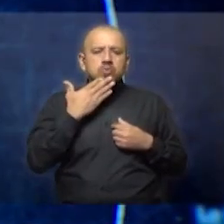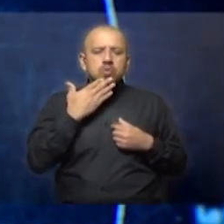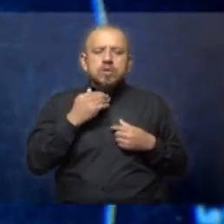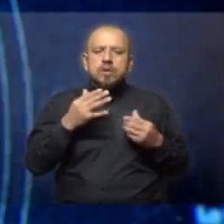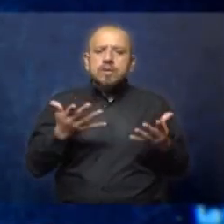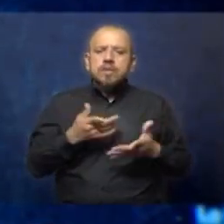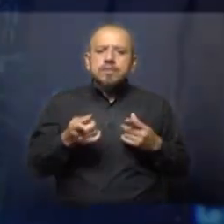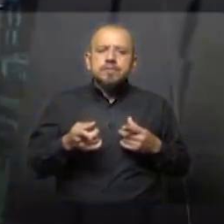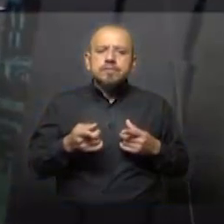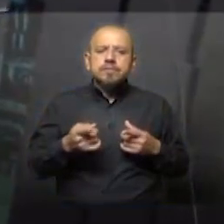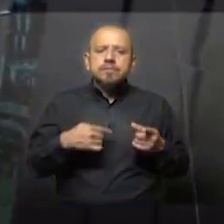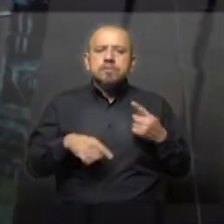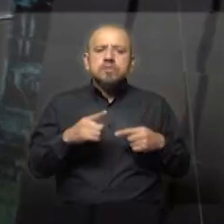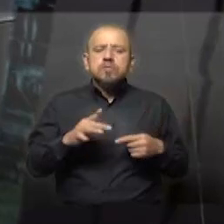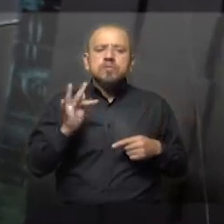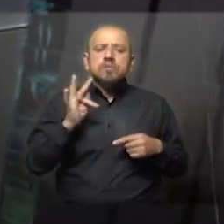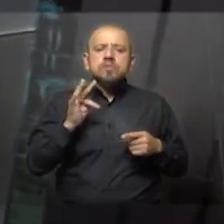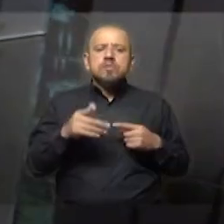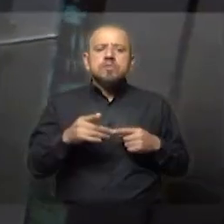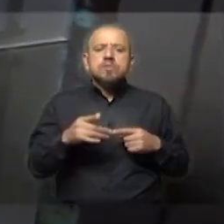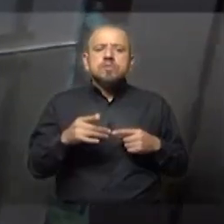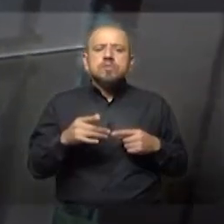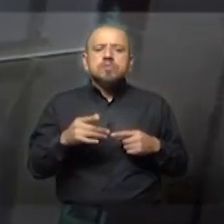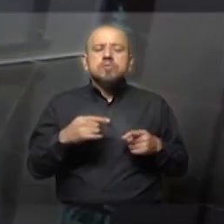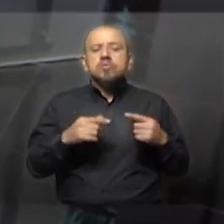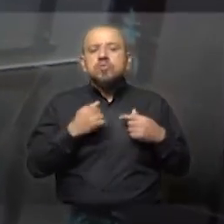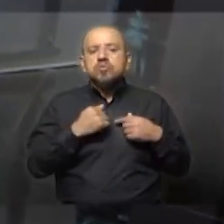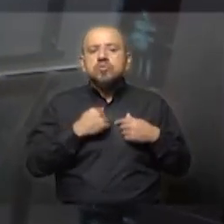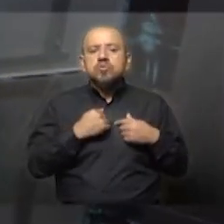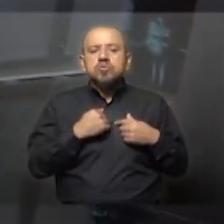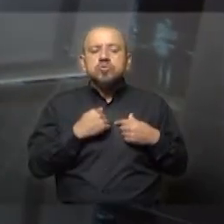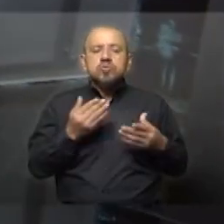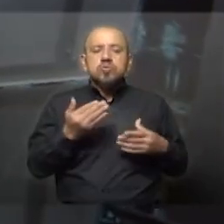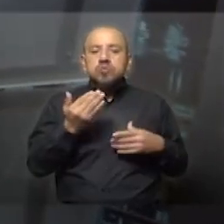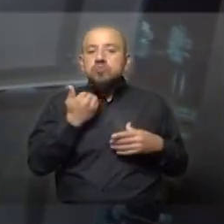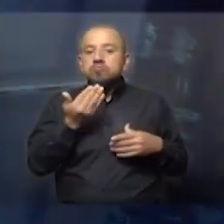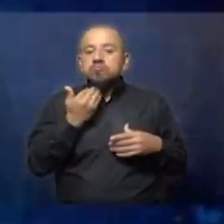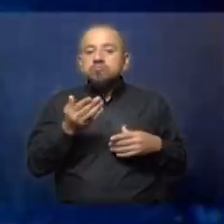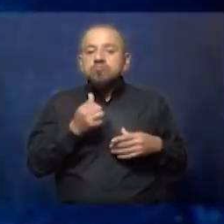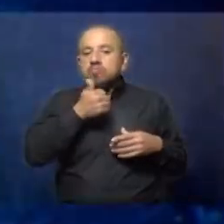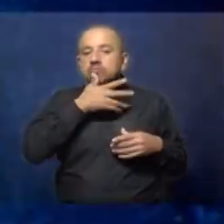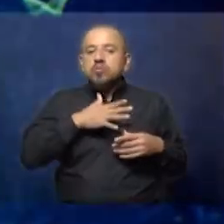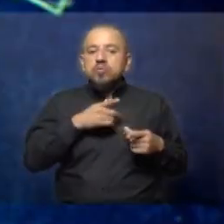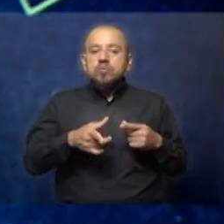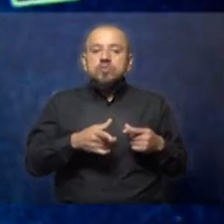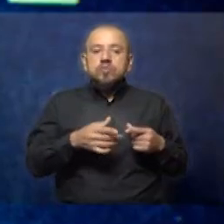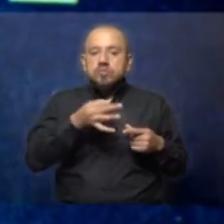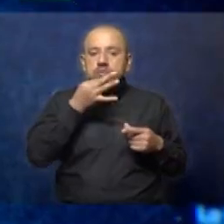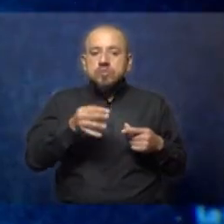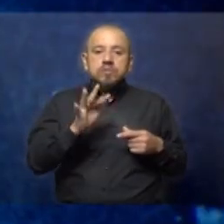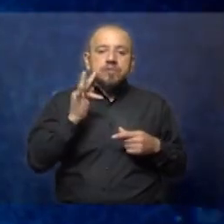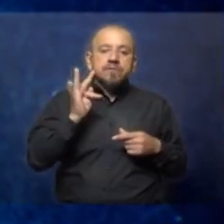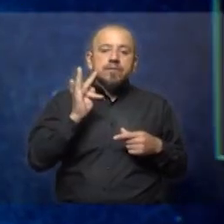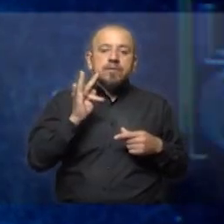con la distancia histórica de su feminismo en el sentido de que yo no conozco a través de la historia gente que se declare